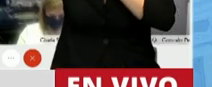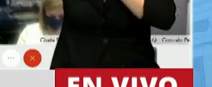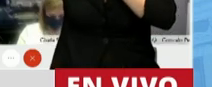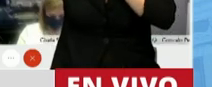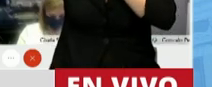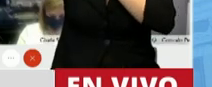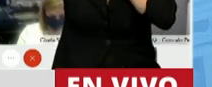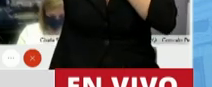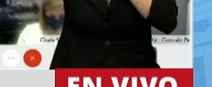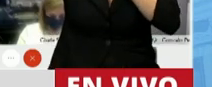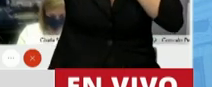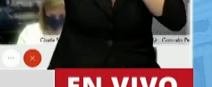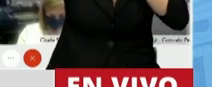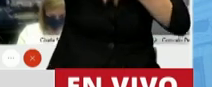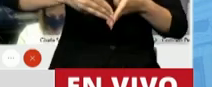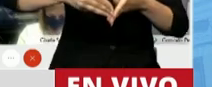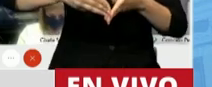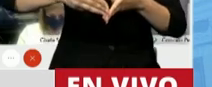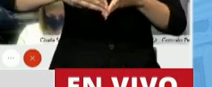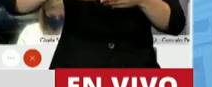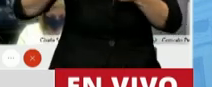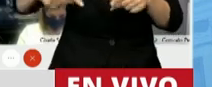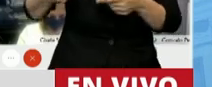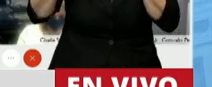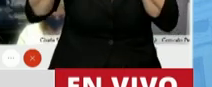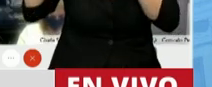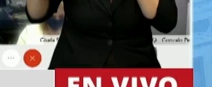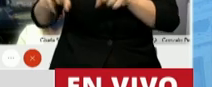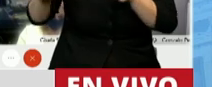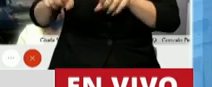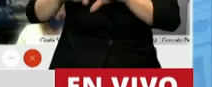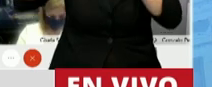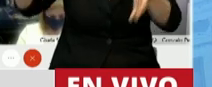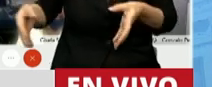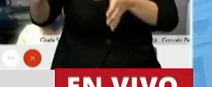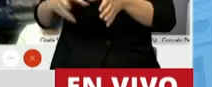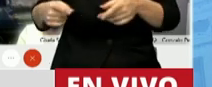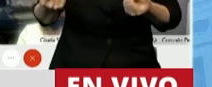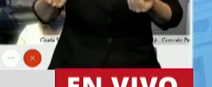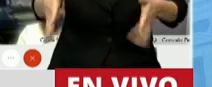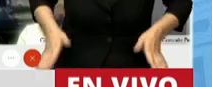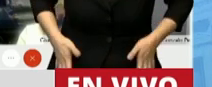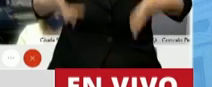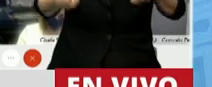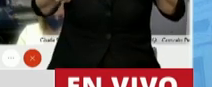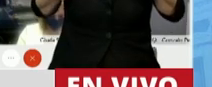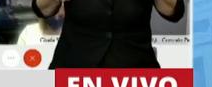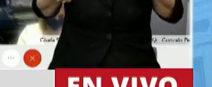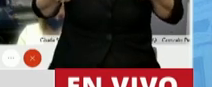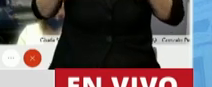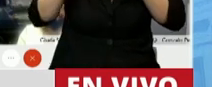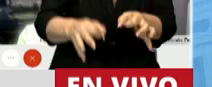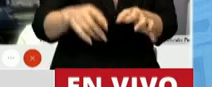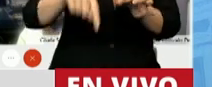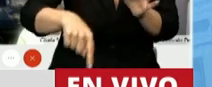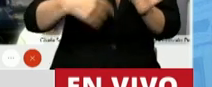muchos días, con algún baúl con pocas pertenencias y sin nada en los bolsillos. Y esas personas